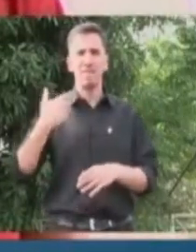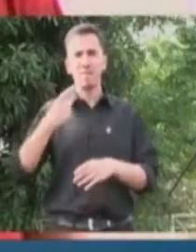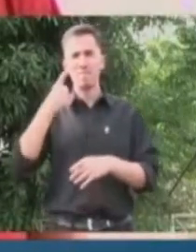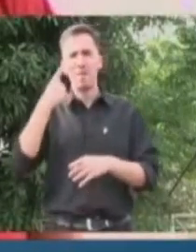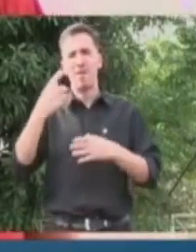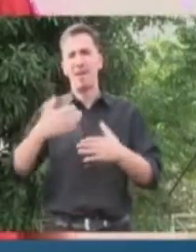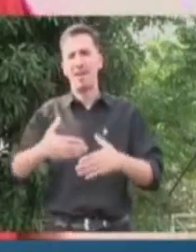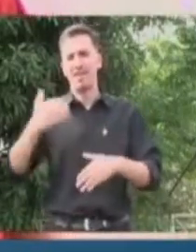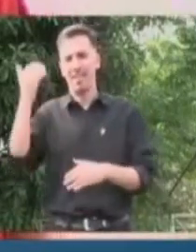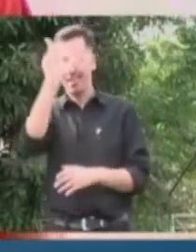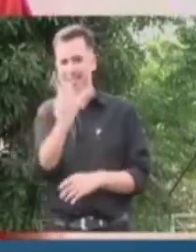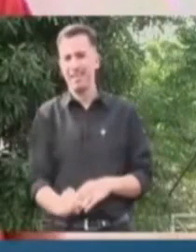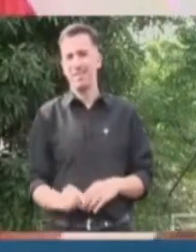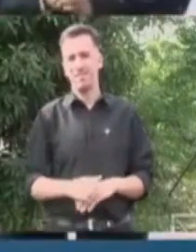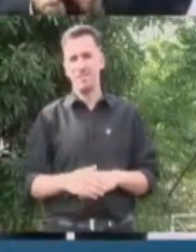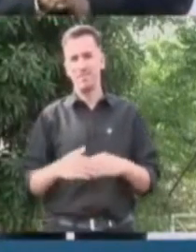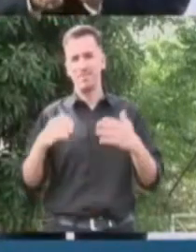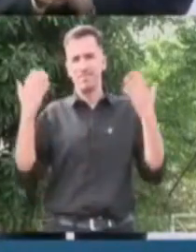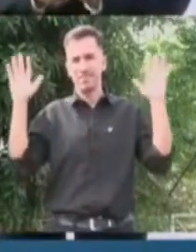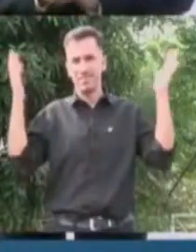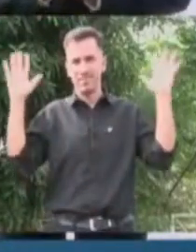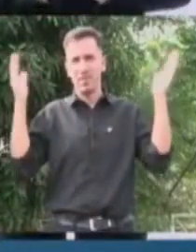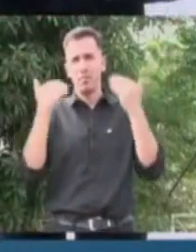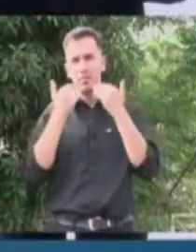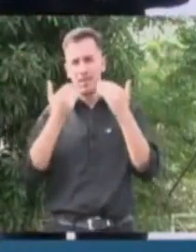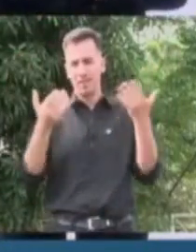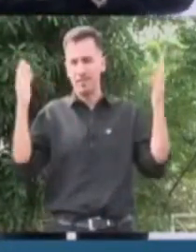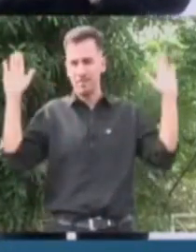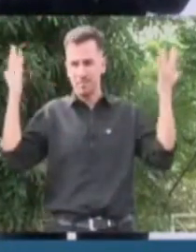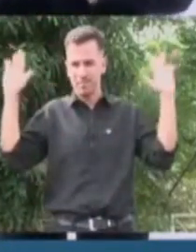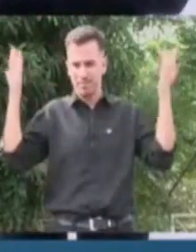la patria! Muchas gracias por escucharnos.